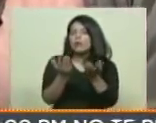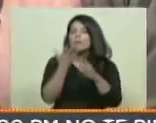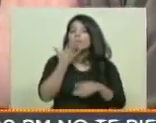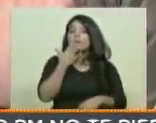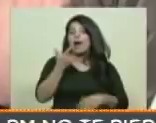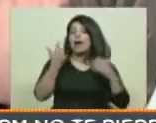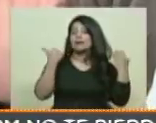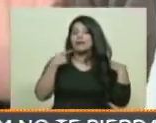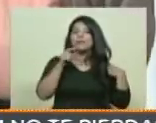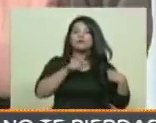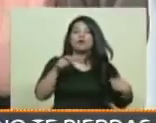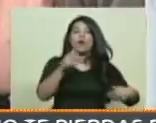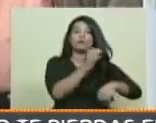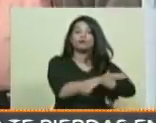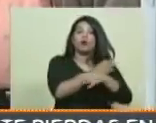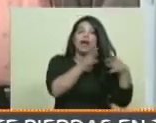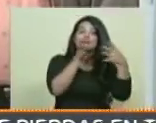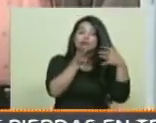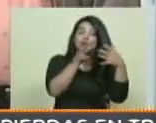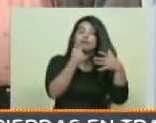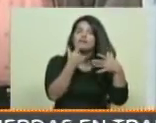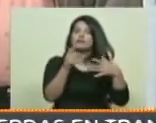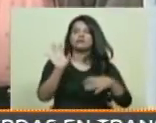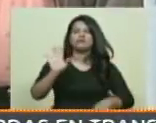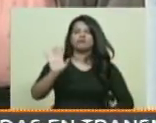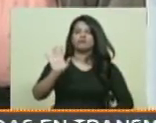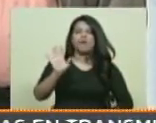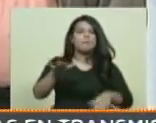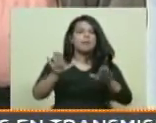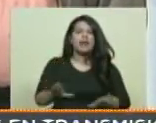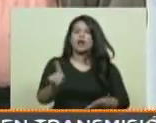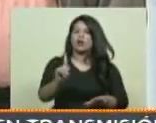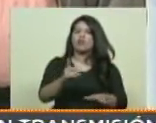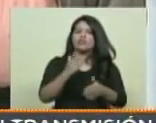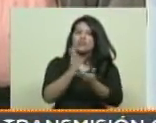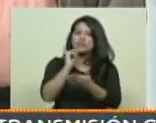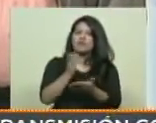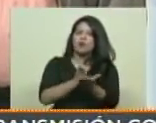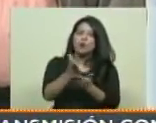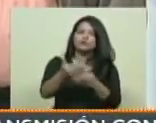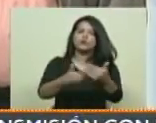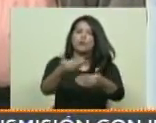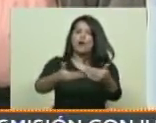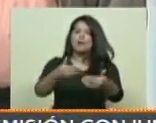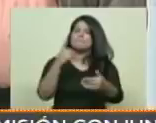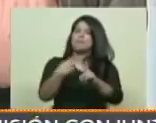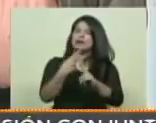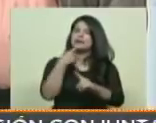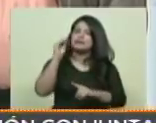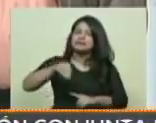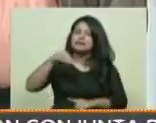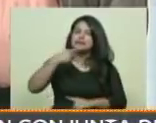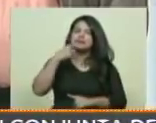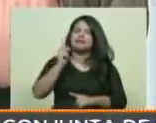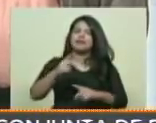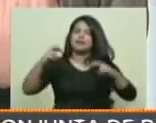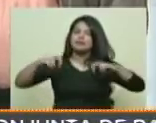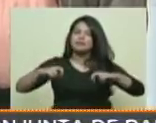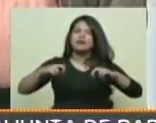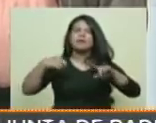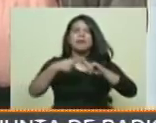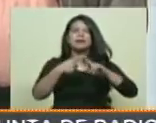unos asesores de la oposición pidieron que no se detuviera este proceso e insisten en que se haga el canal